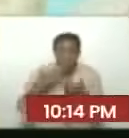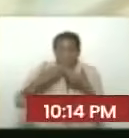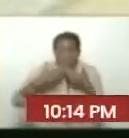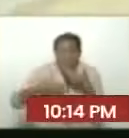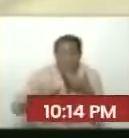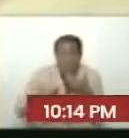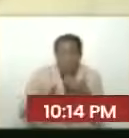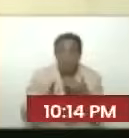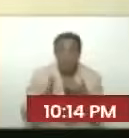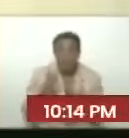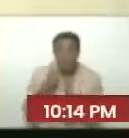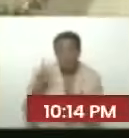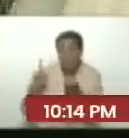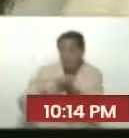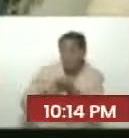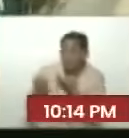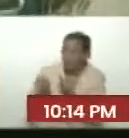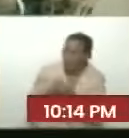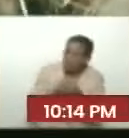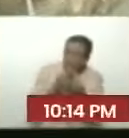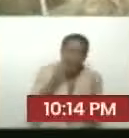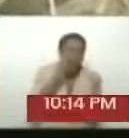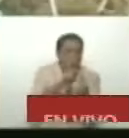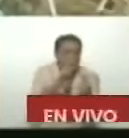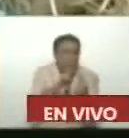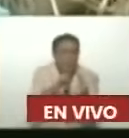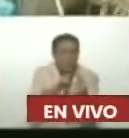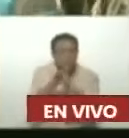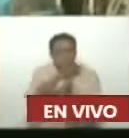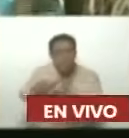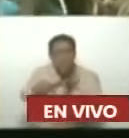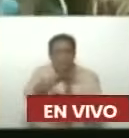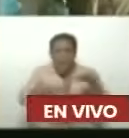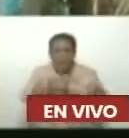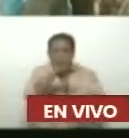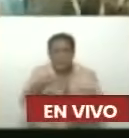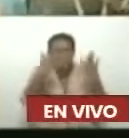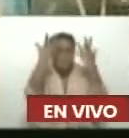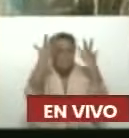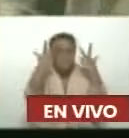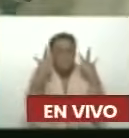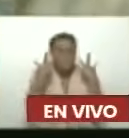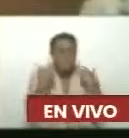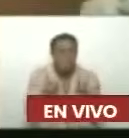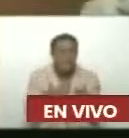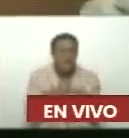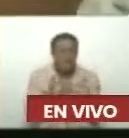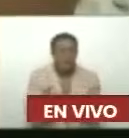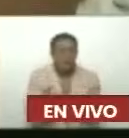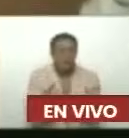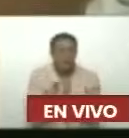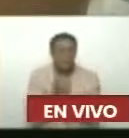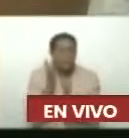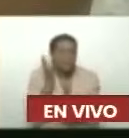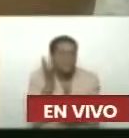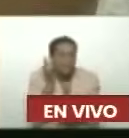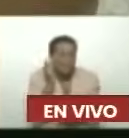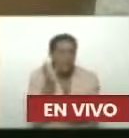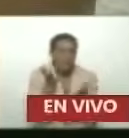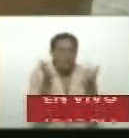Y pronto vendremos, Silita, a conocer a este león. Y hasta